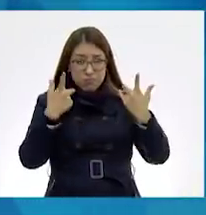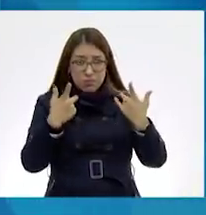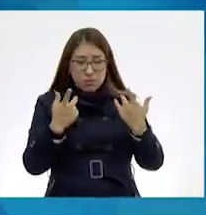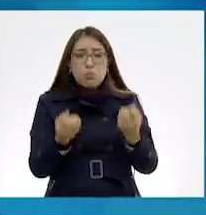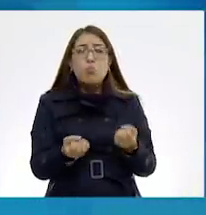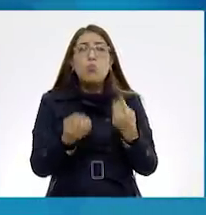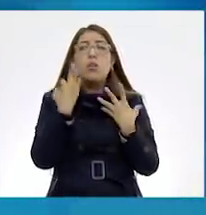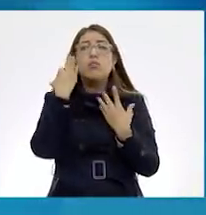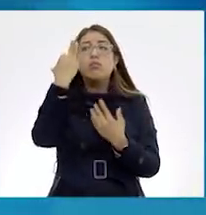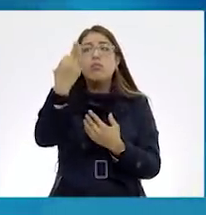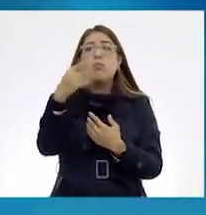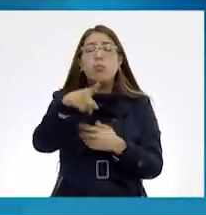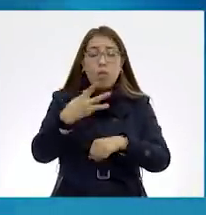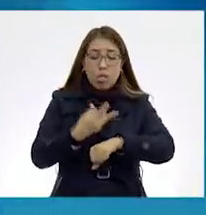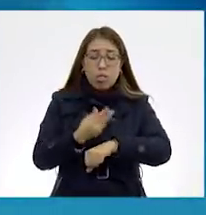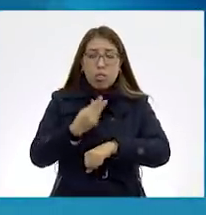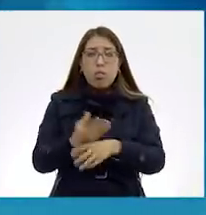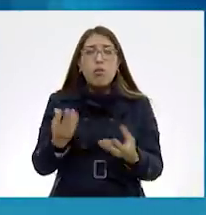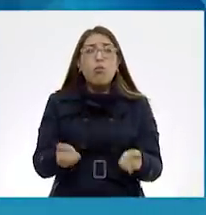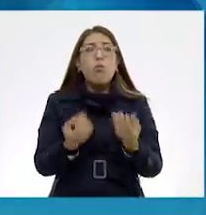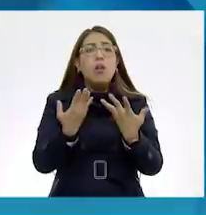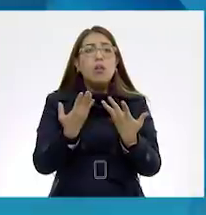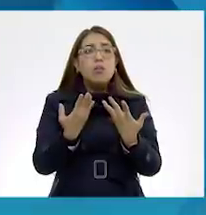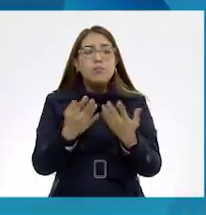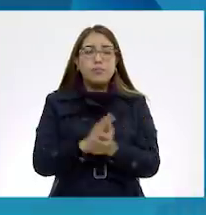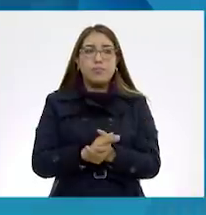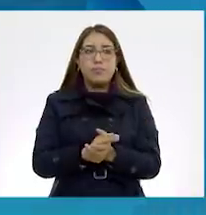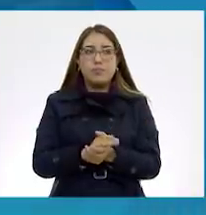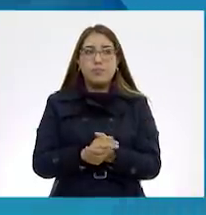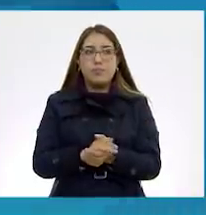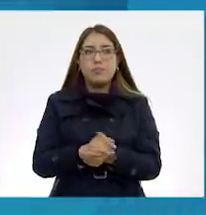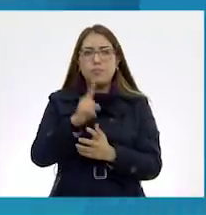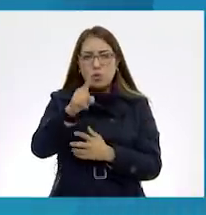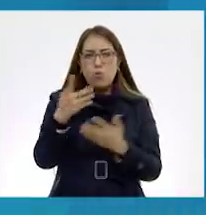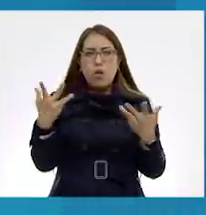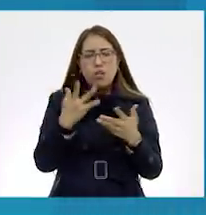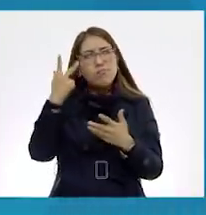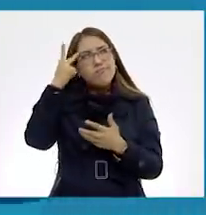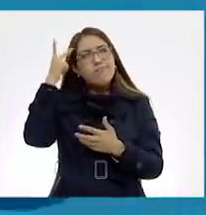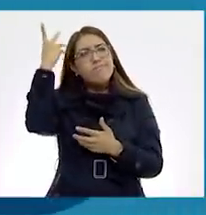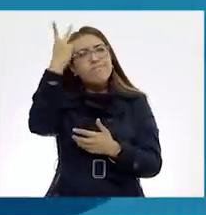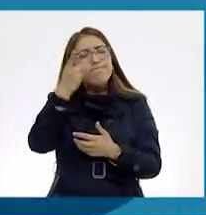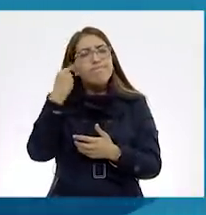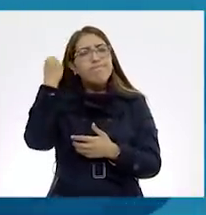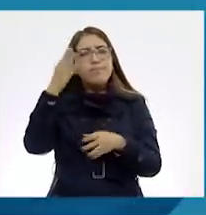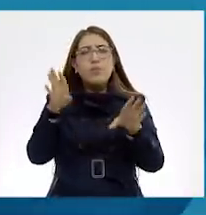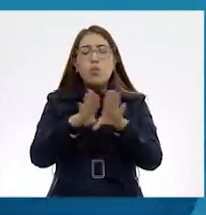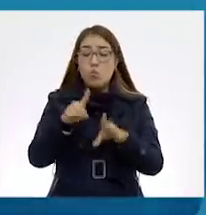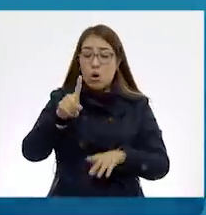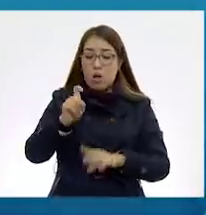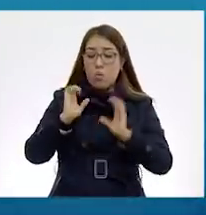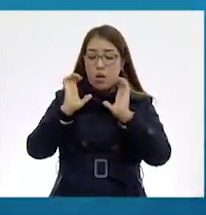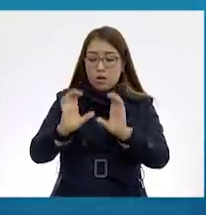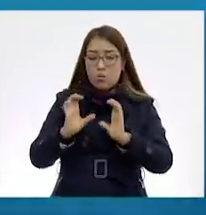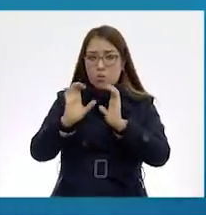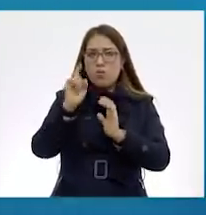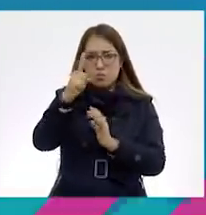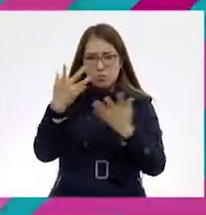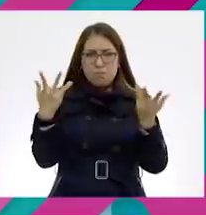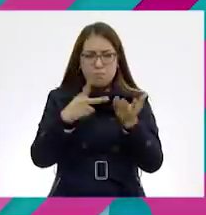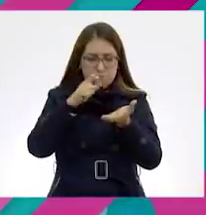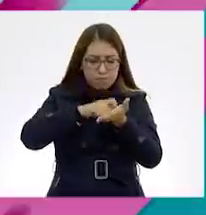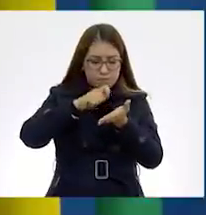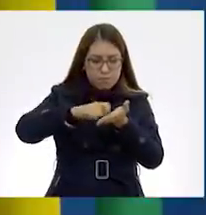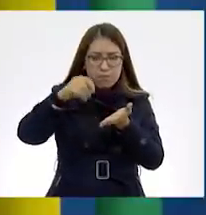tiempo toman en repararla? Redacta una reflexión sobre el cuidado del agua. Recuerda que debes